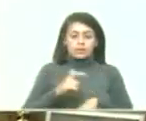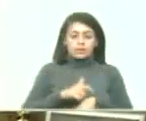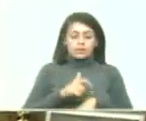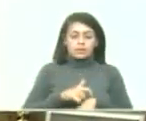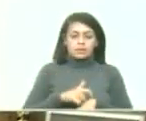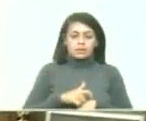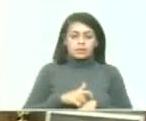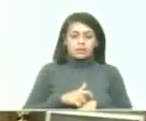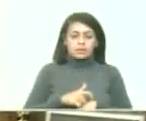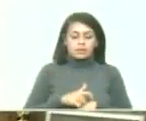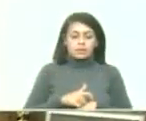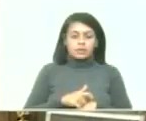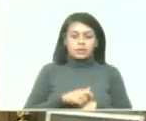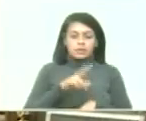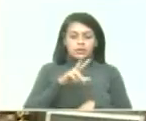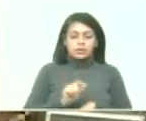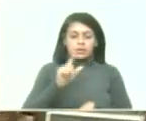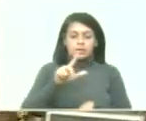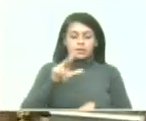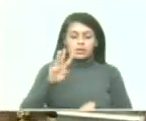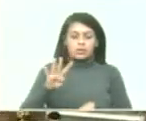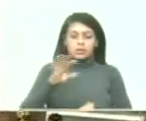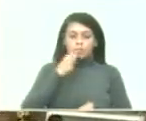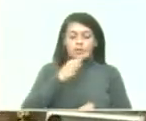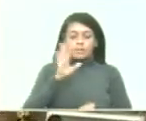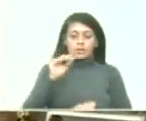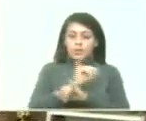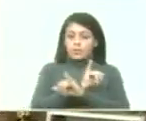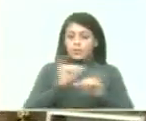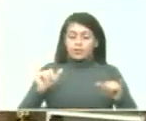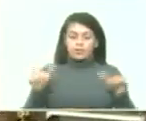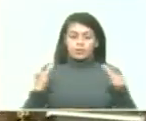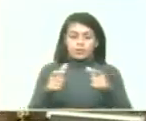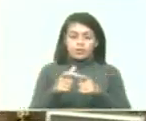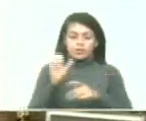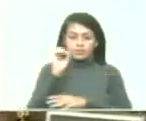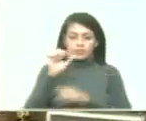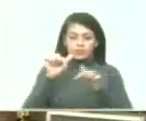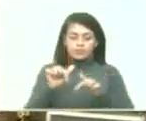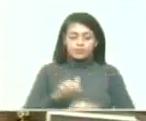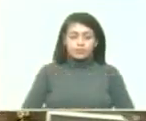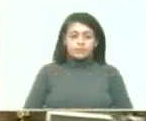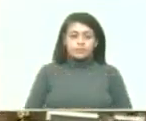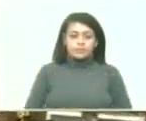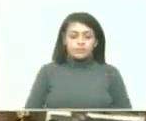las 3:34 de la tarde, despedimos esta sesión ordinaria.